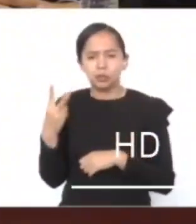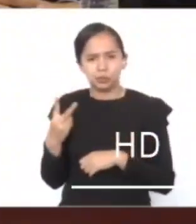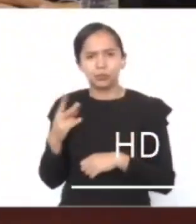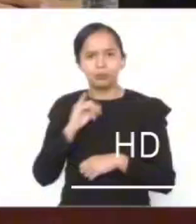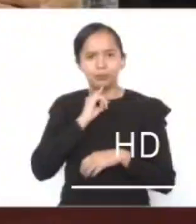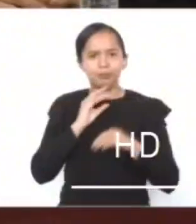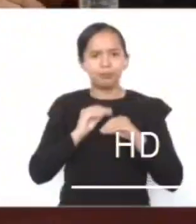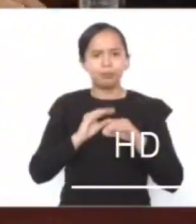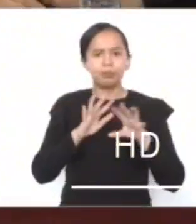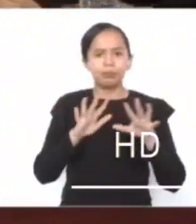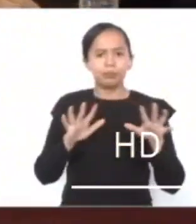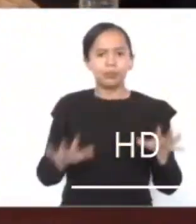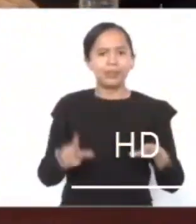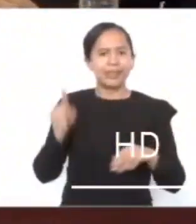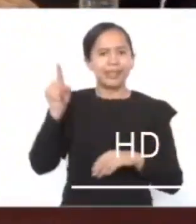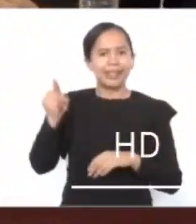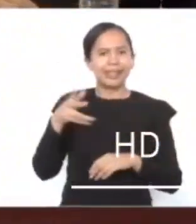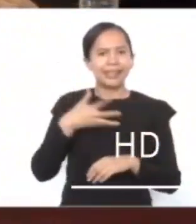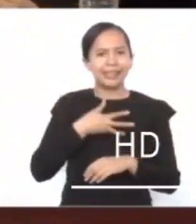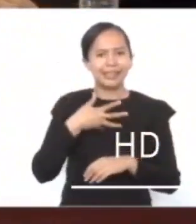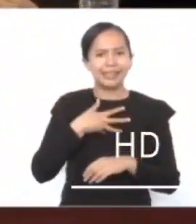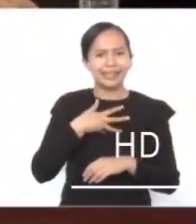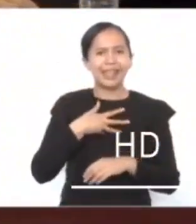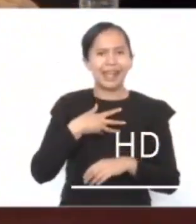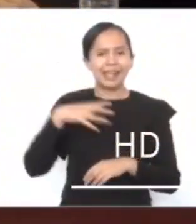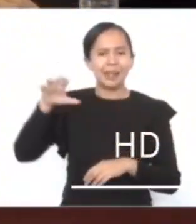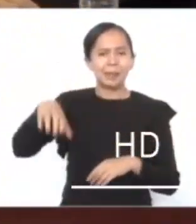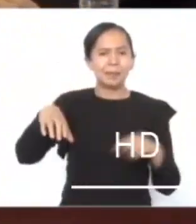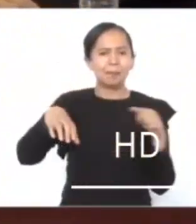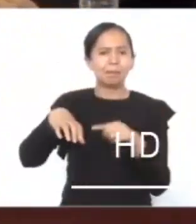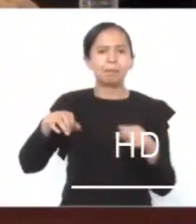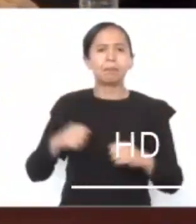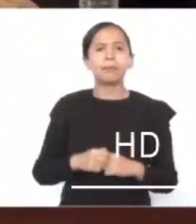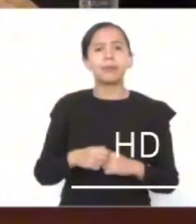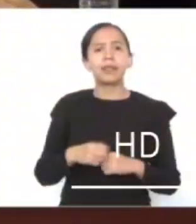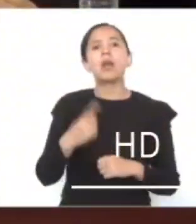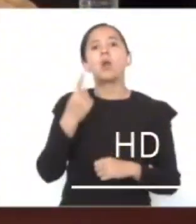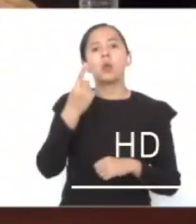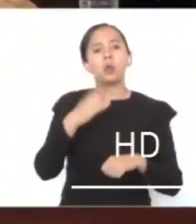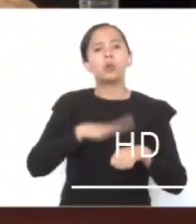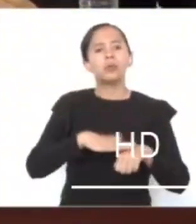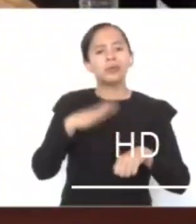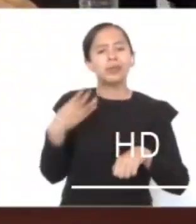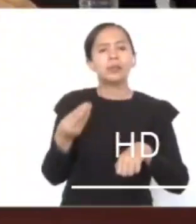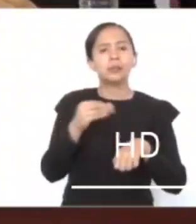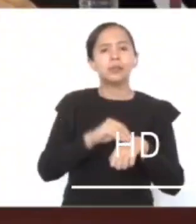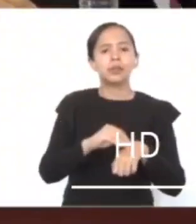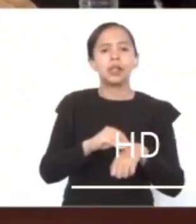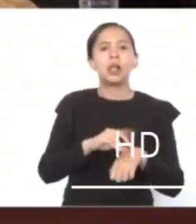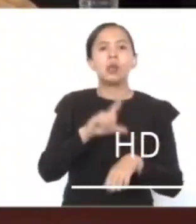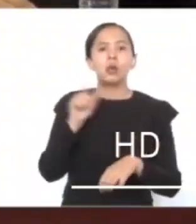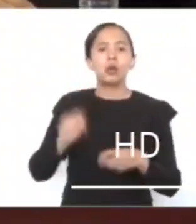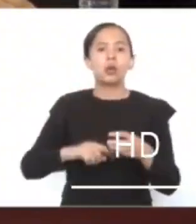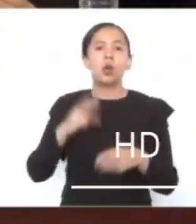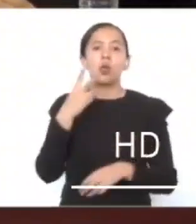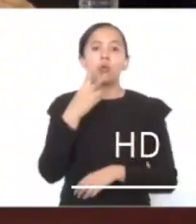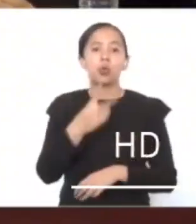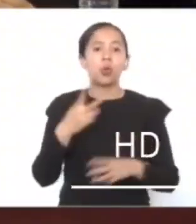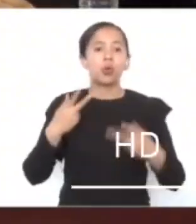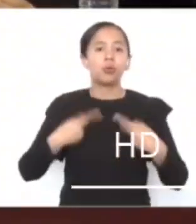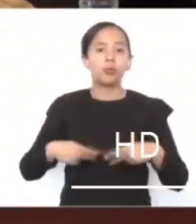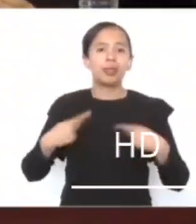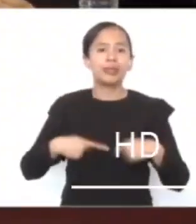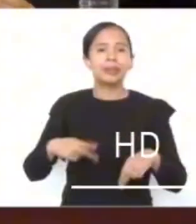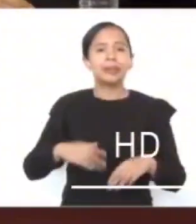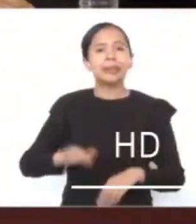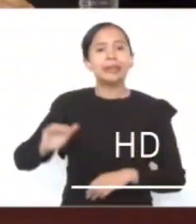informamos en la instancia nacional, se registró una más, y 2 personas